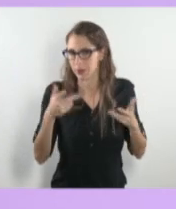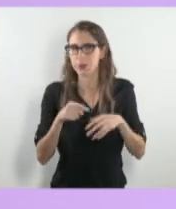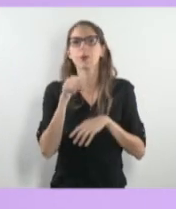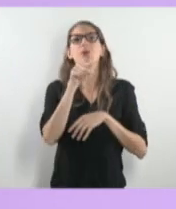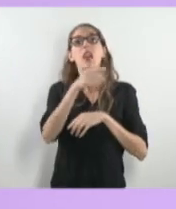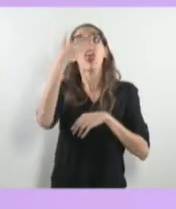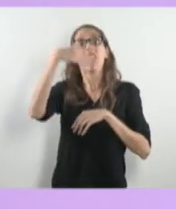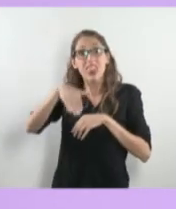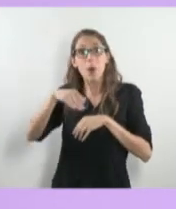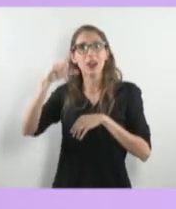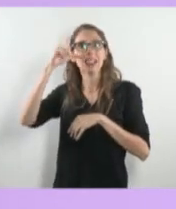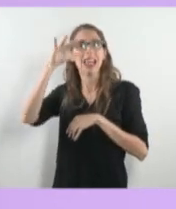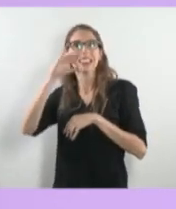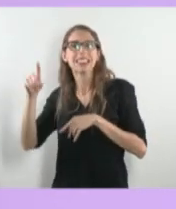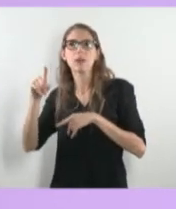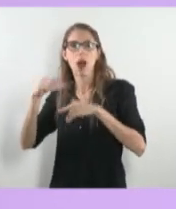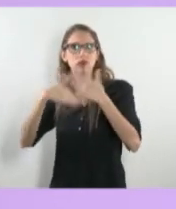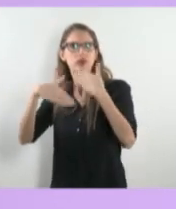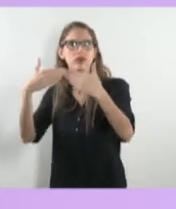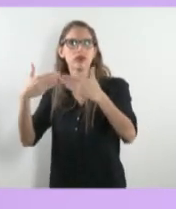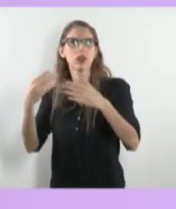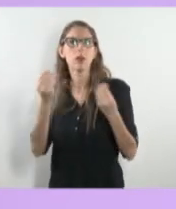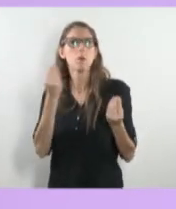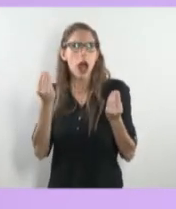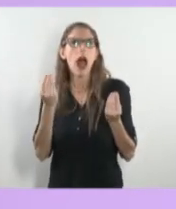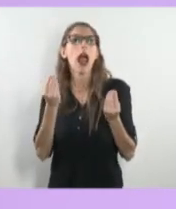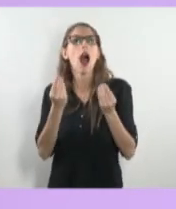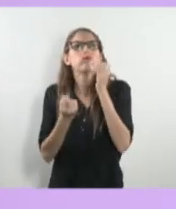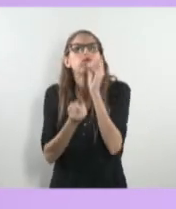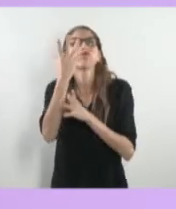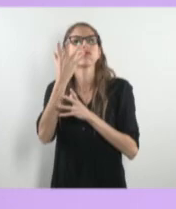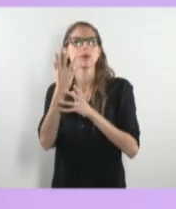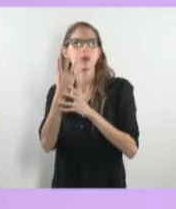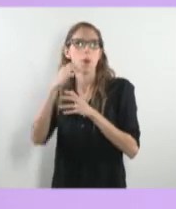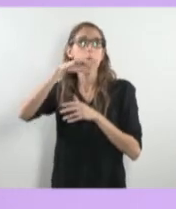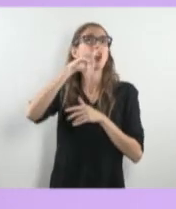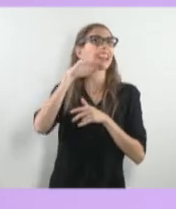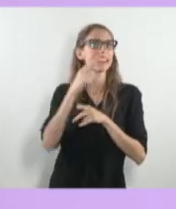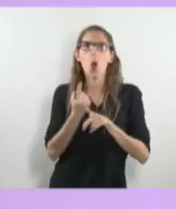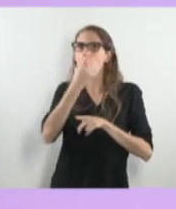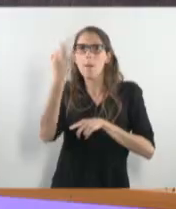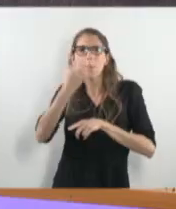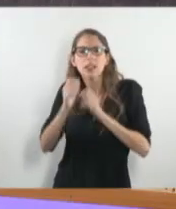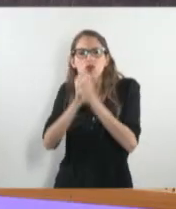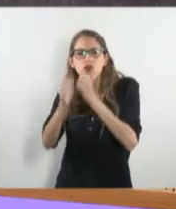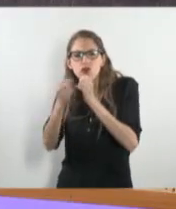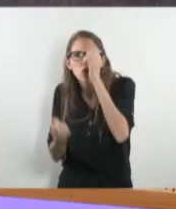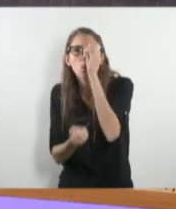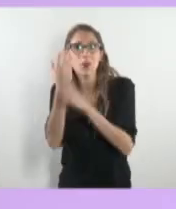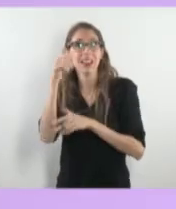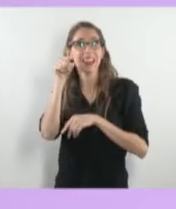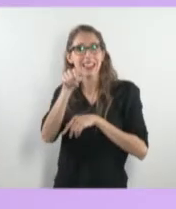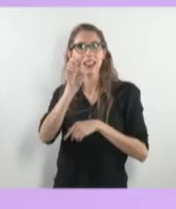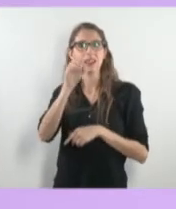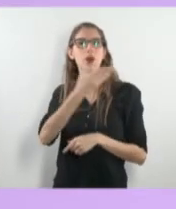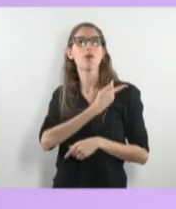varias enzimas para la producción de una proteína particularmente que se conoce con el nombre de fibrina, que